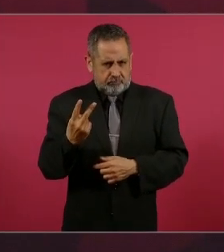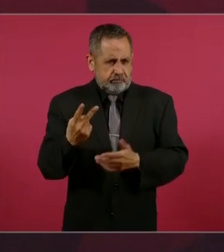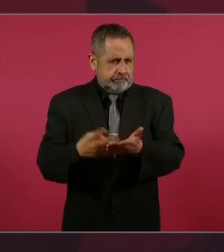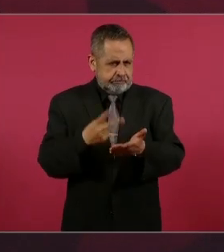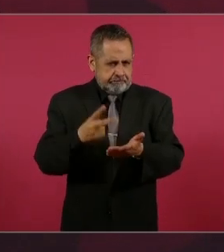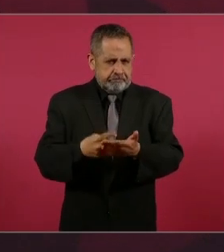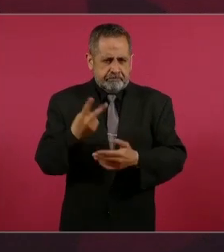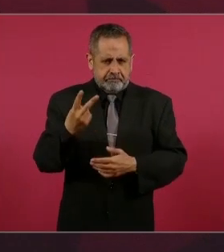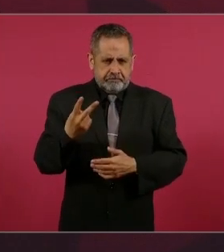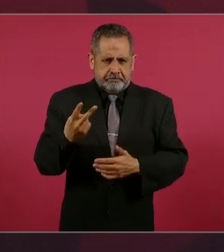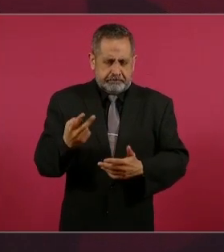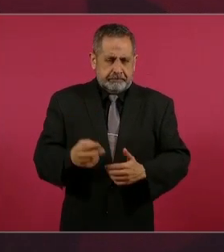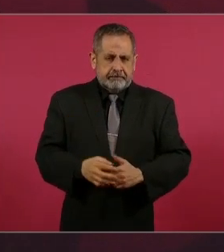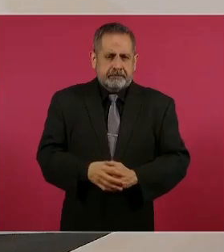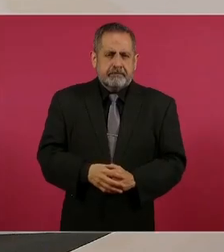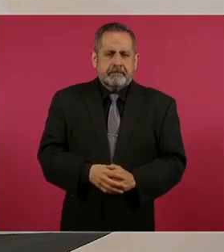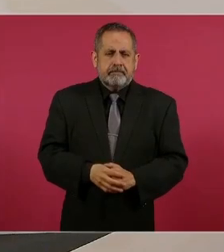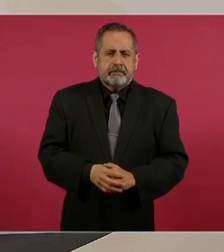¿Sí?